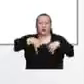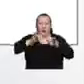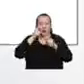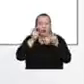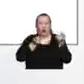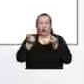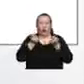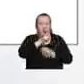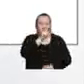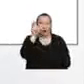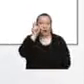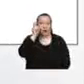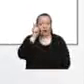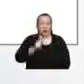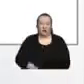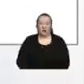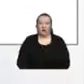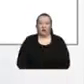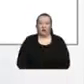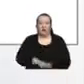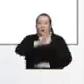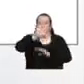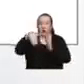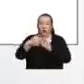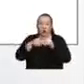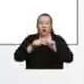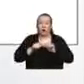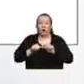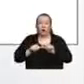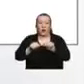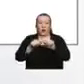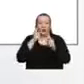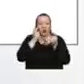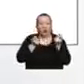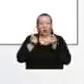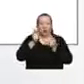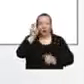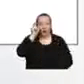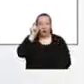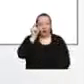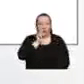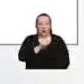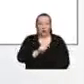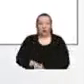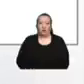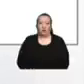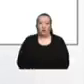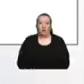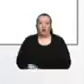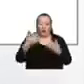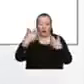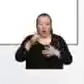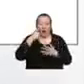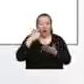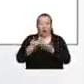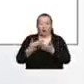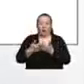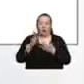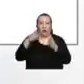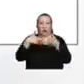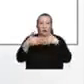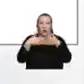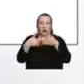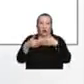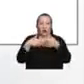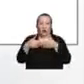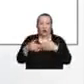gran ficción todo permanece bajo el control de guillermo lasso es lo que se comprobó en panamá y este el apunte el aire como le